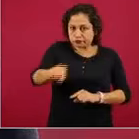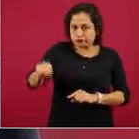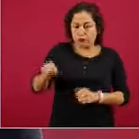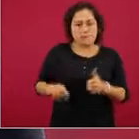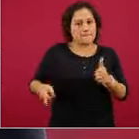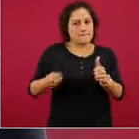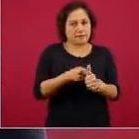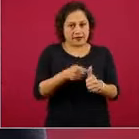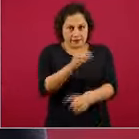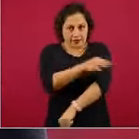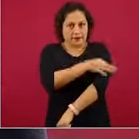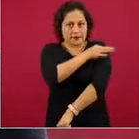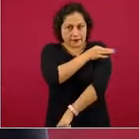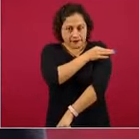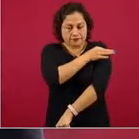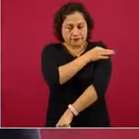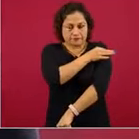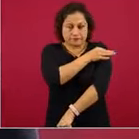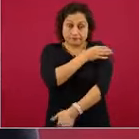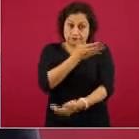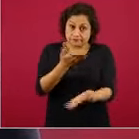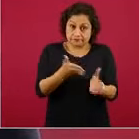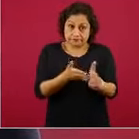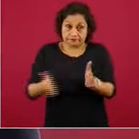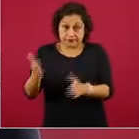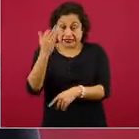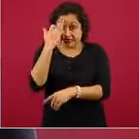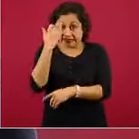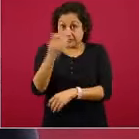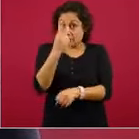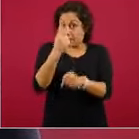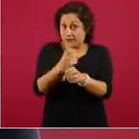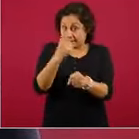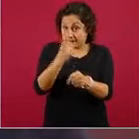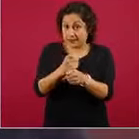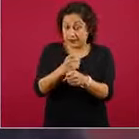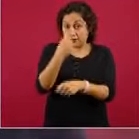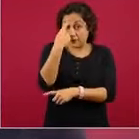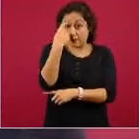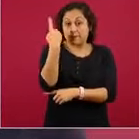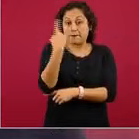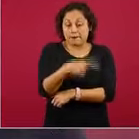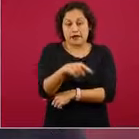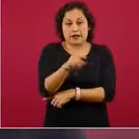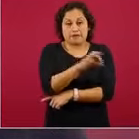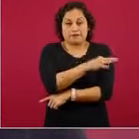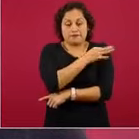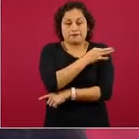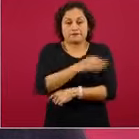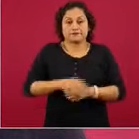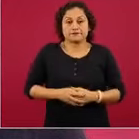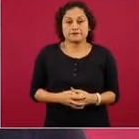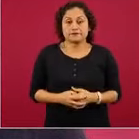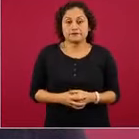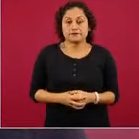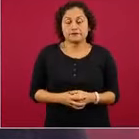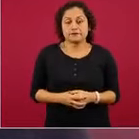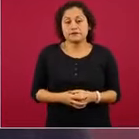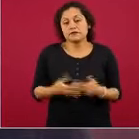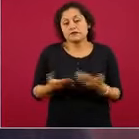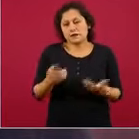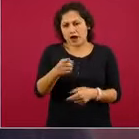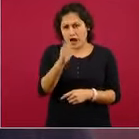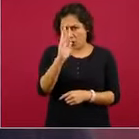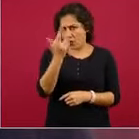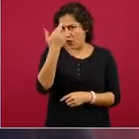digamos, en una primera acción a la vacuna de COVID-19. Y recordemos que